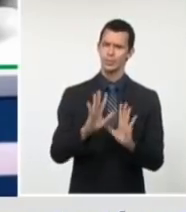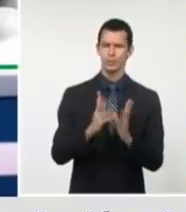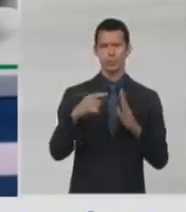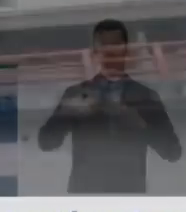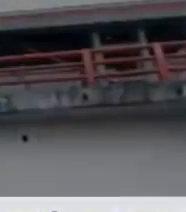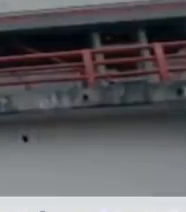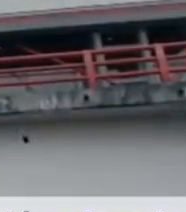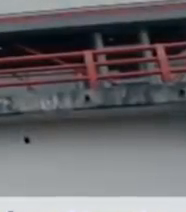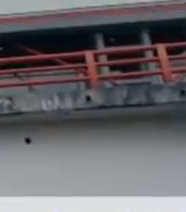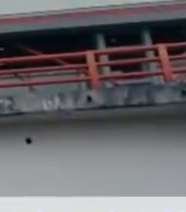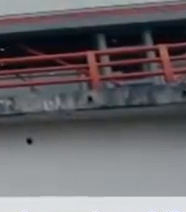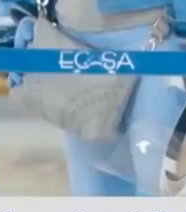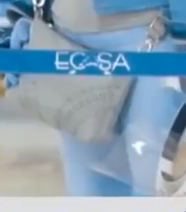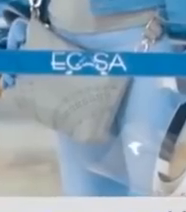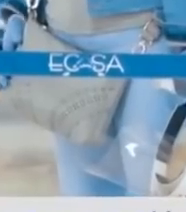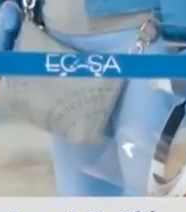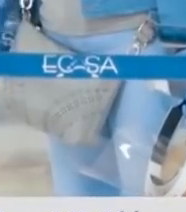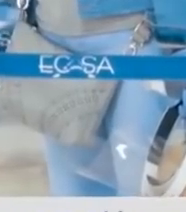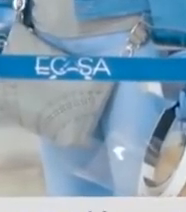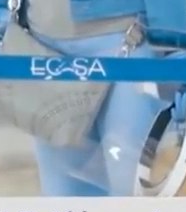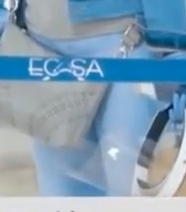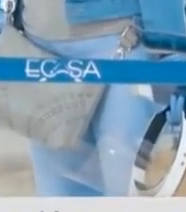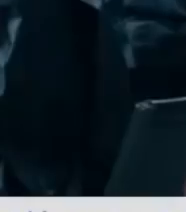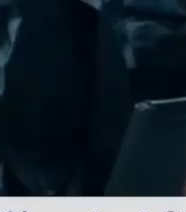de